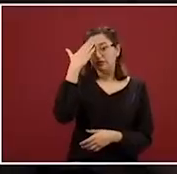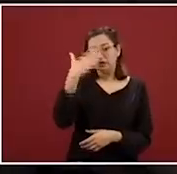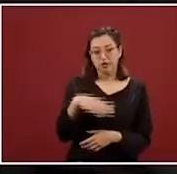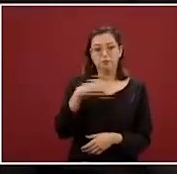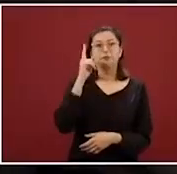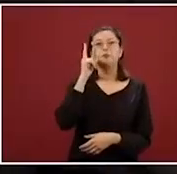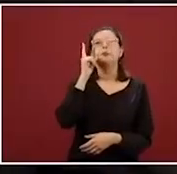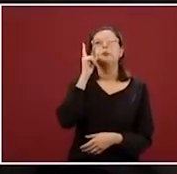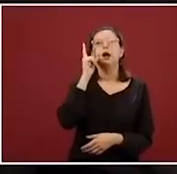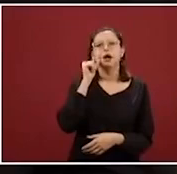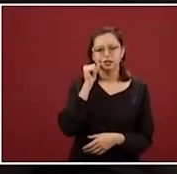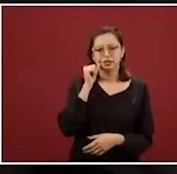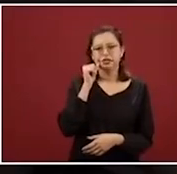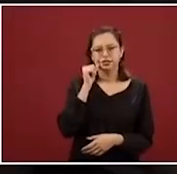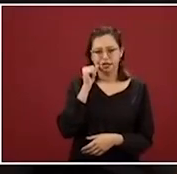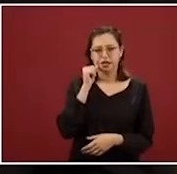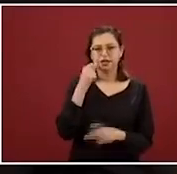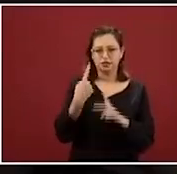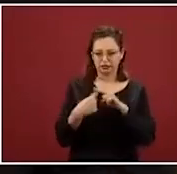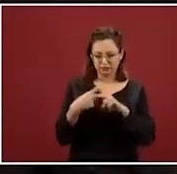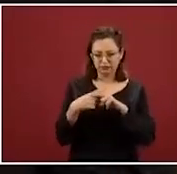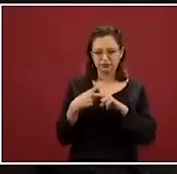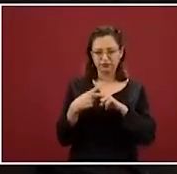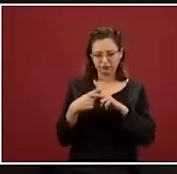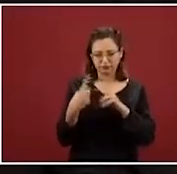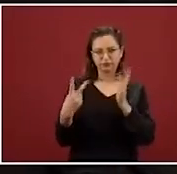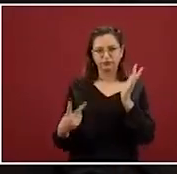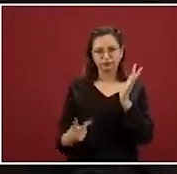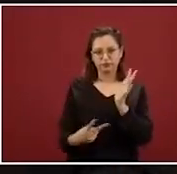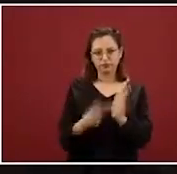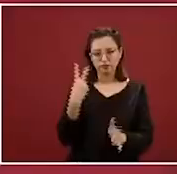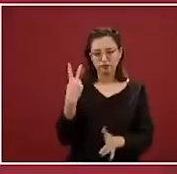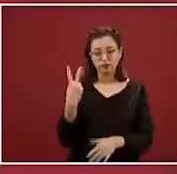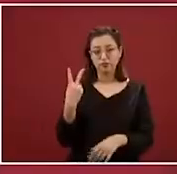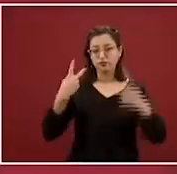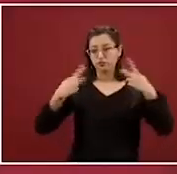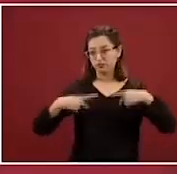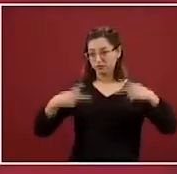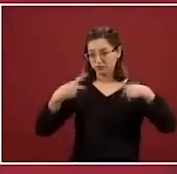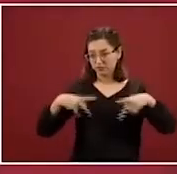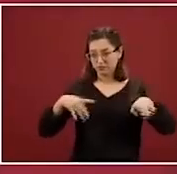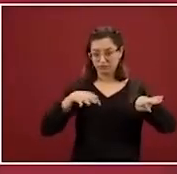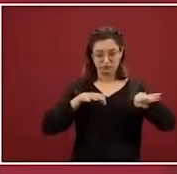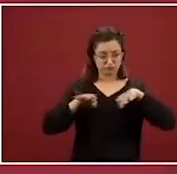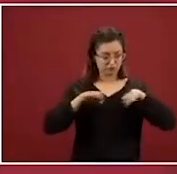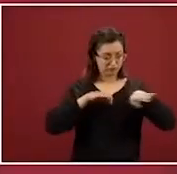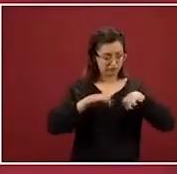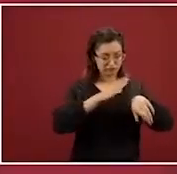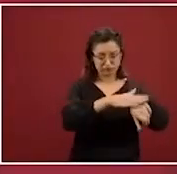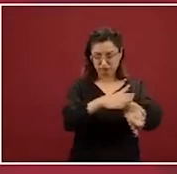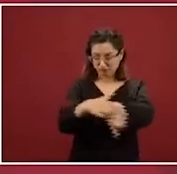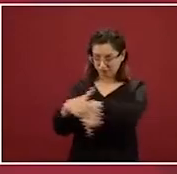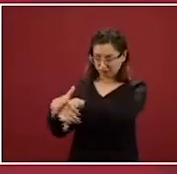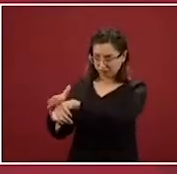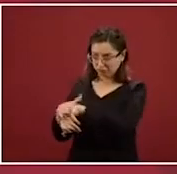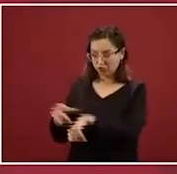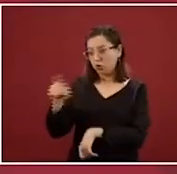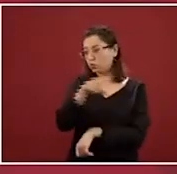mañana va a haber ese recuento. ¿Qué le digo a los trabajadores? Que ellos decidan libremente.